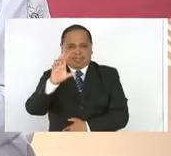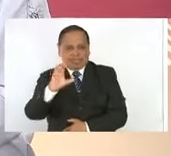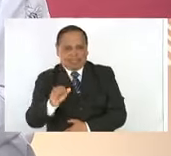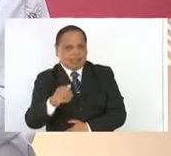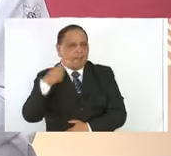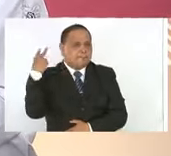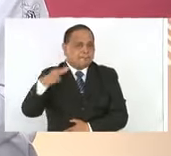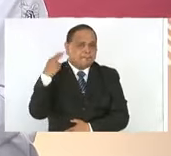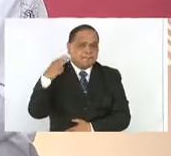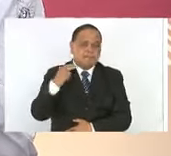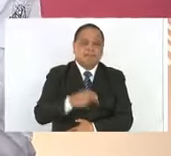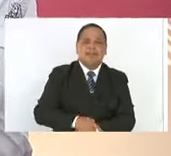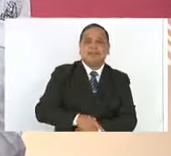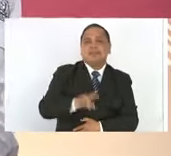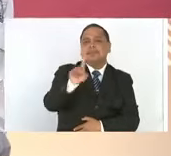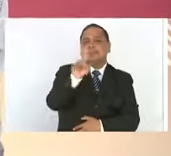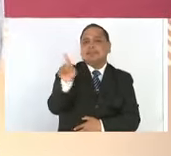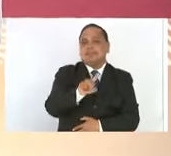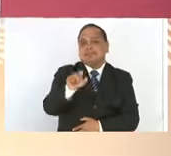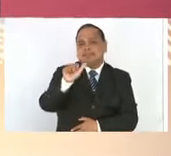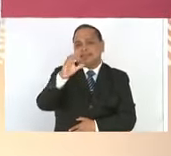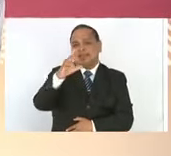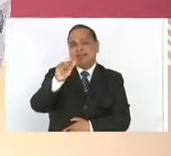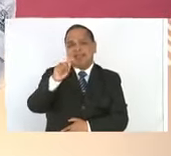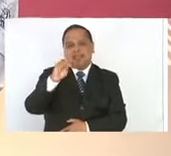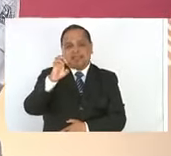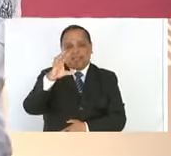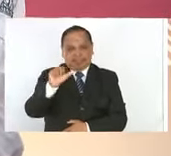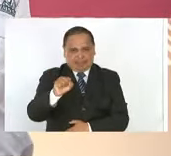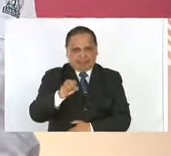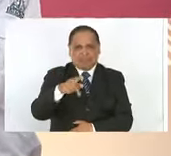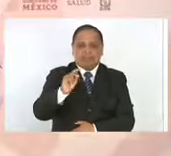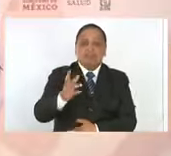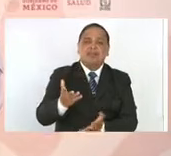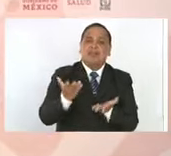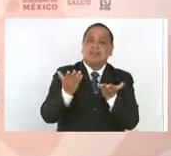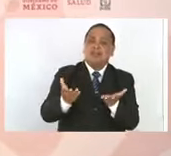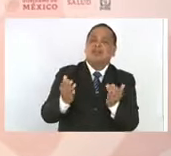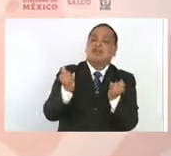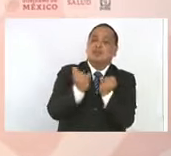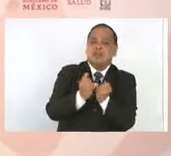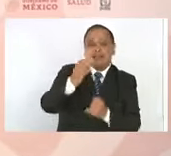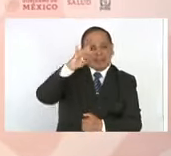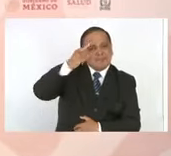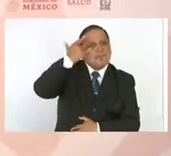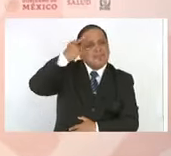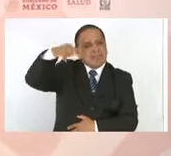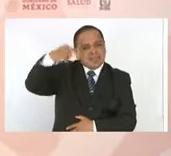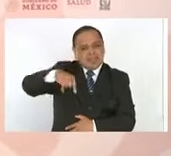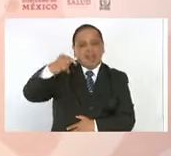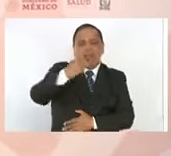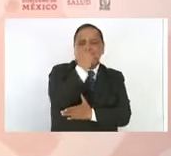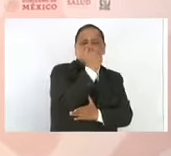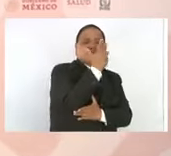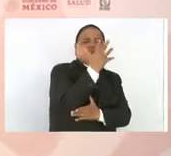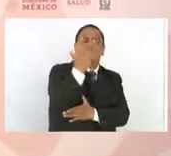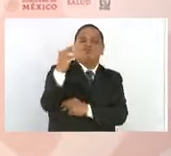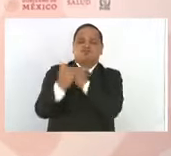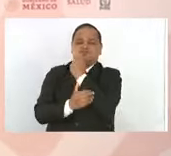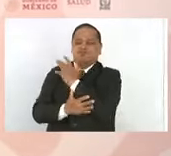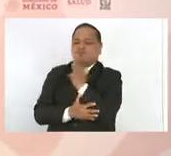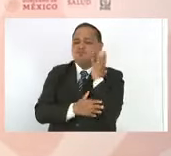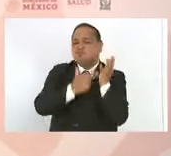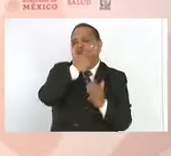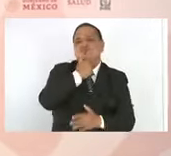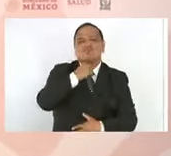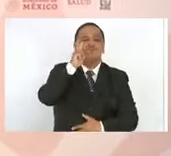en Zacatecas y en Morelos y, por supuesto, aquí en Campeche, con toda su selva y todo su color, aquí están ellas y